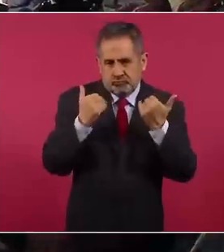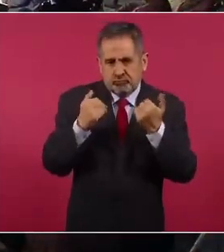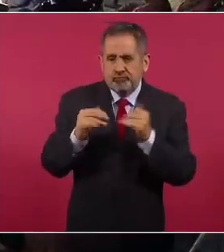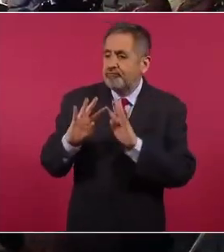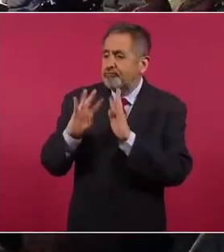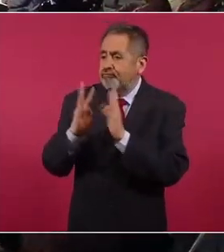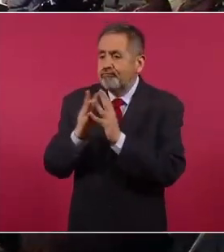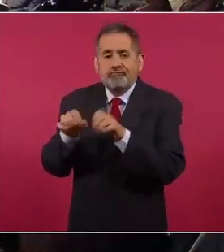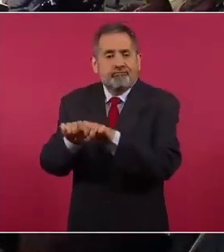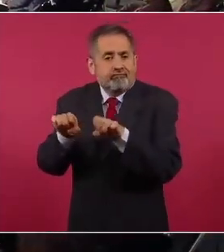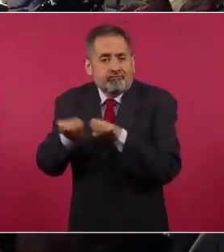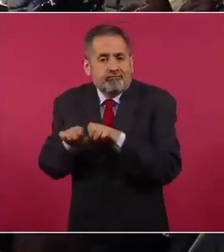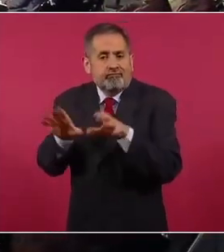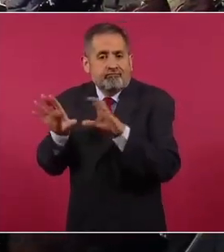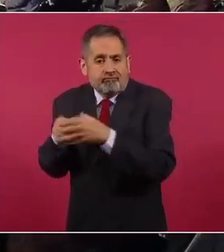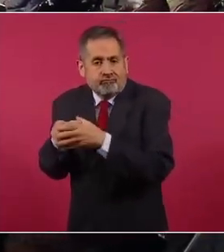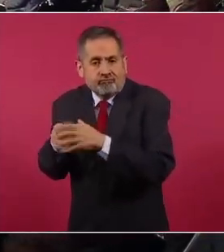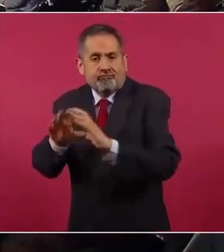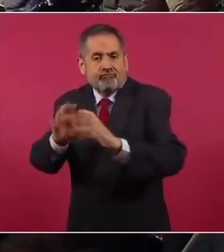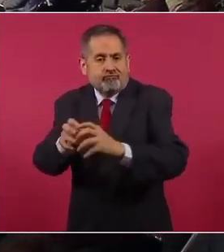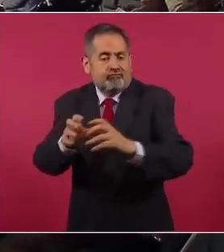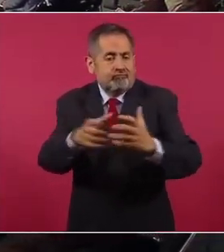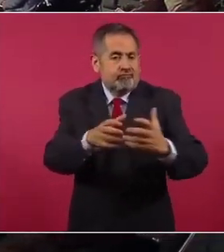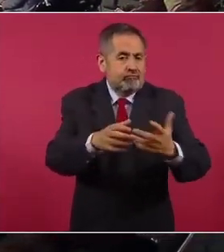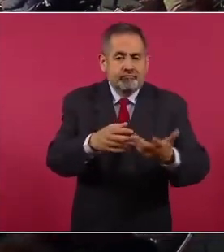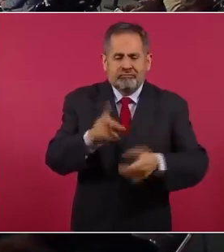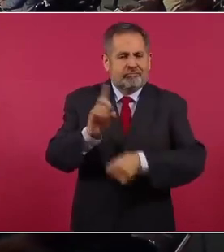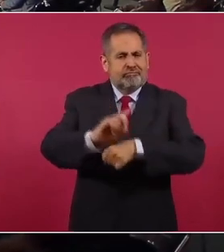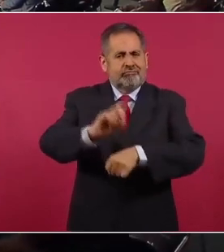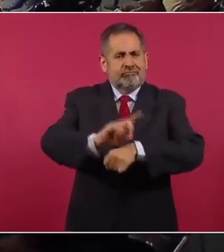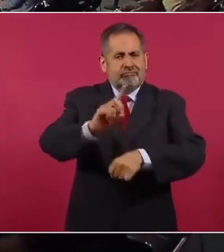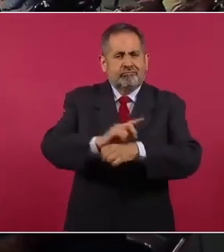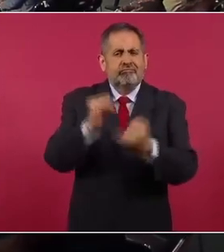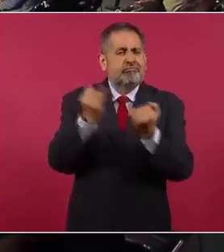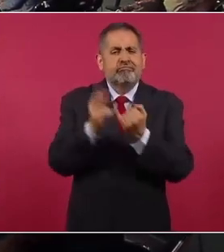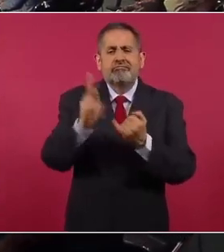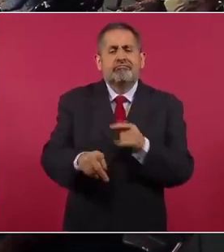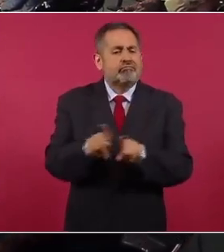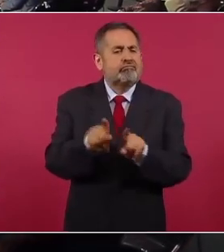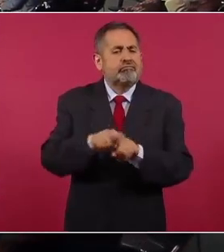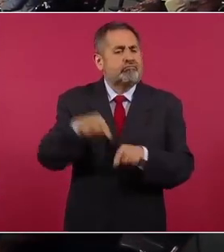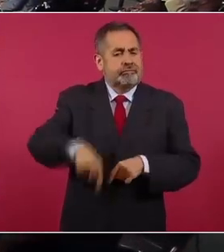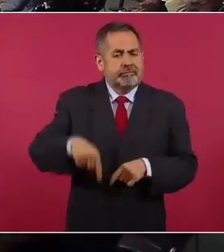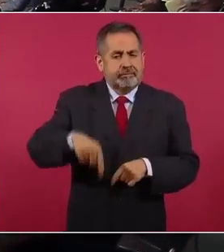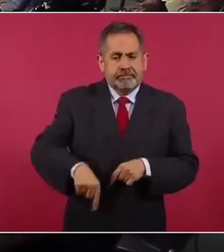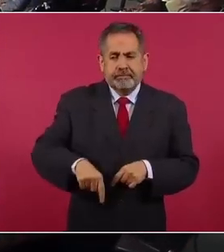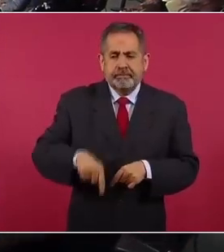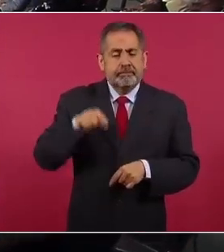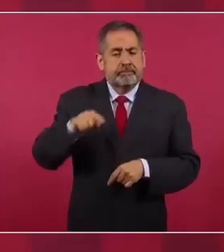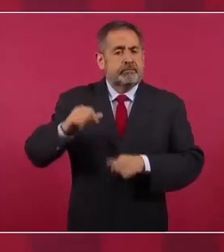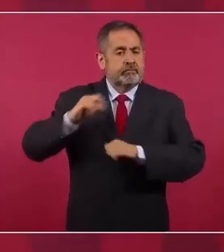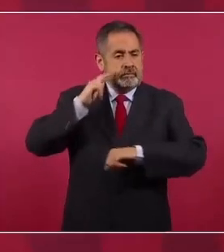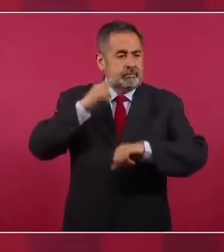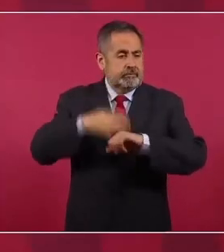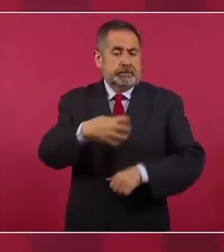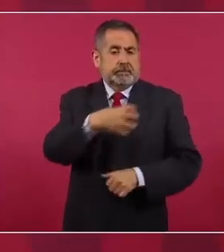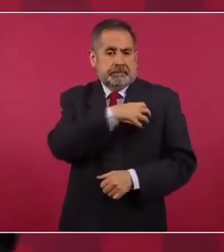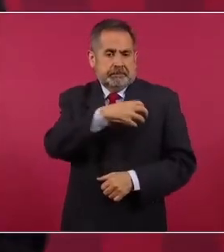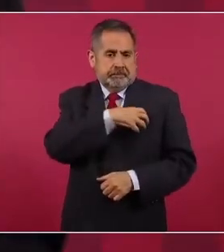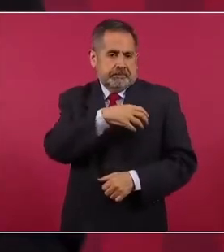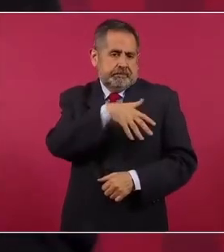porque todos los días, así como lo hacemos nosotros, se reúne el comandante de zona